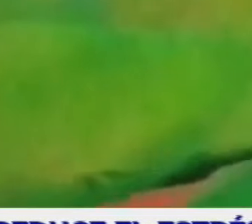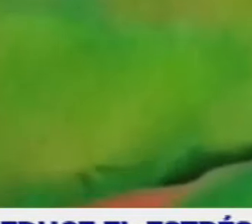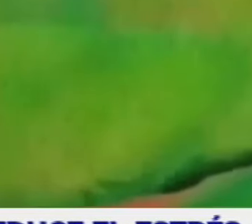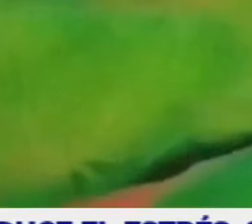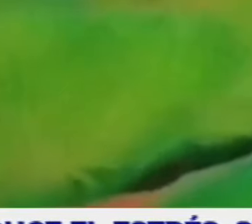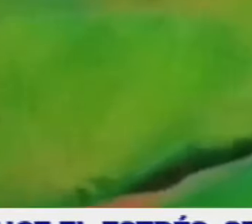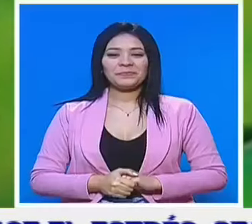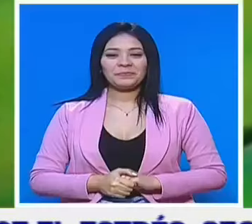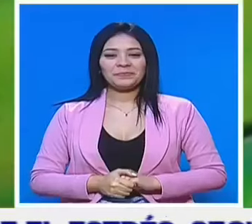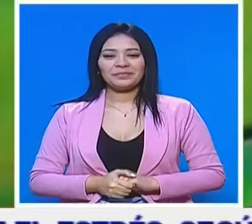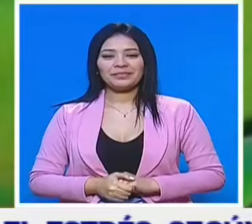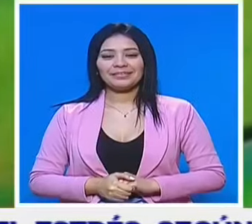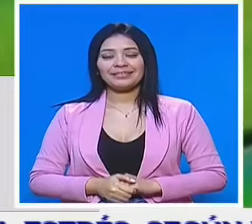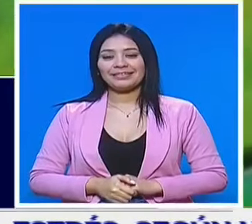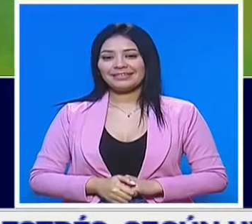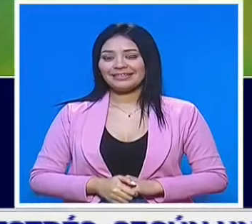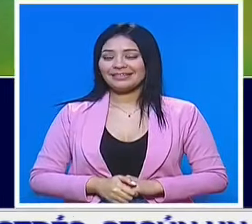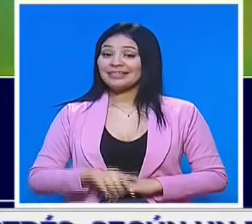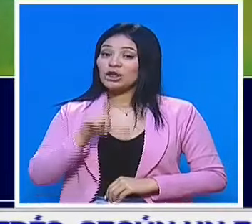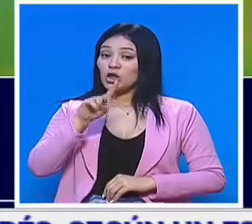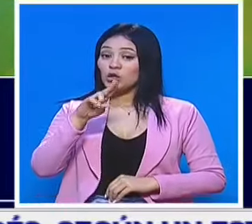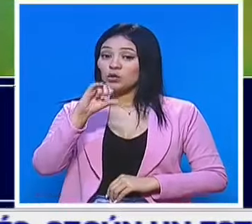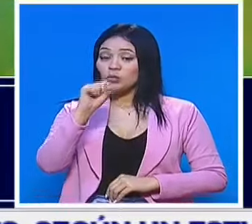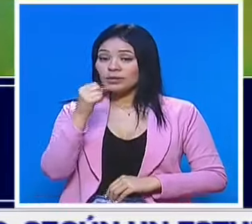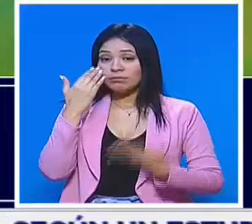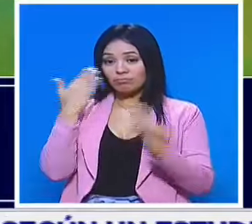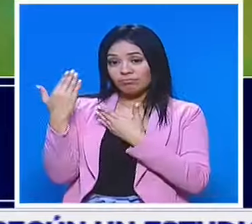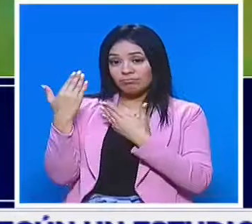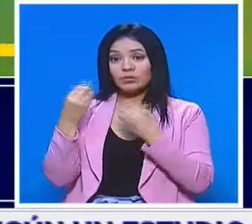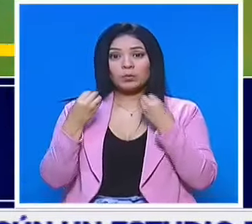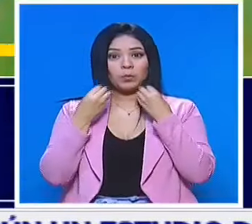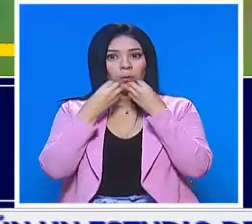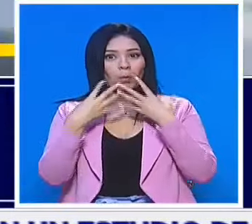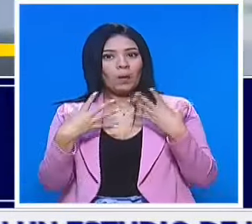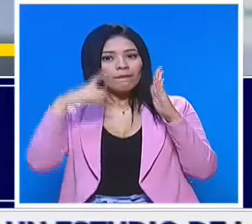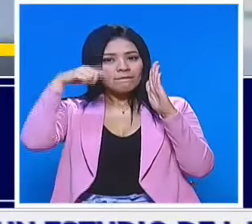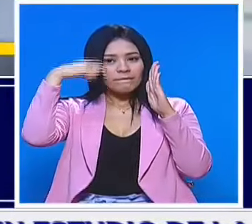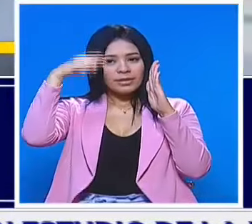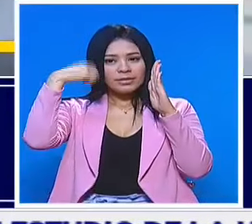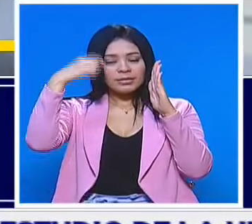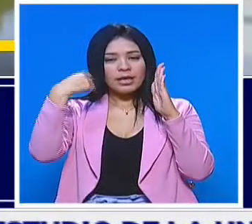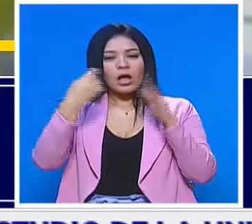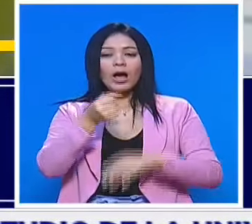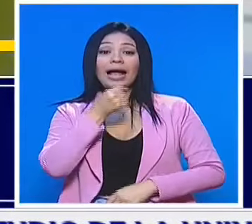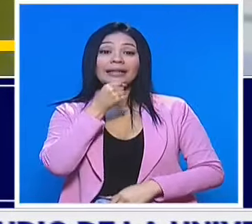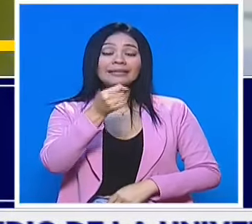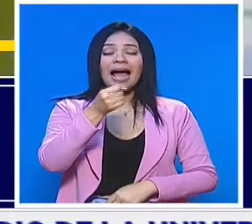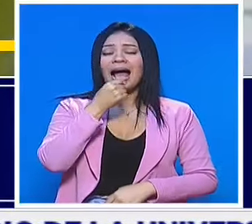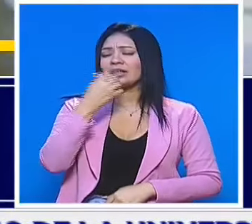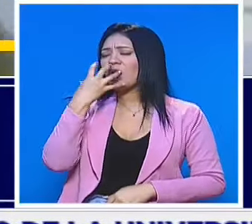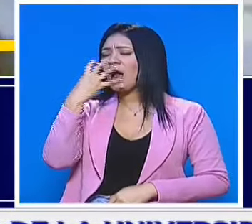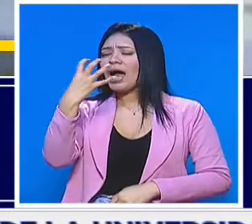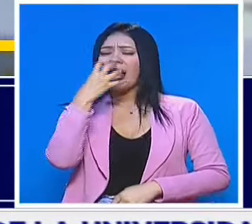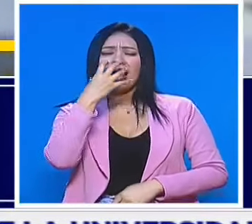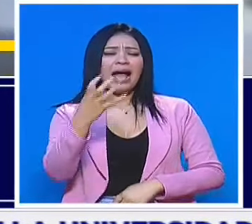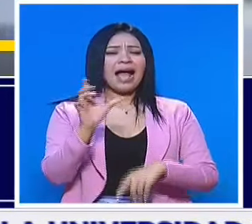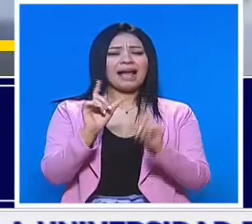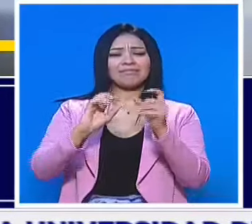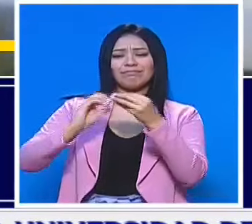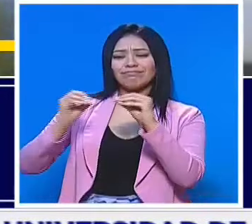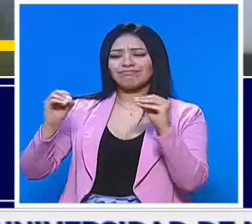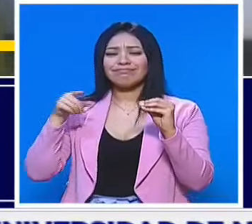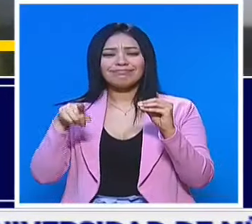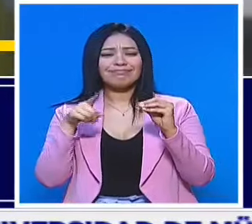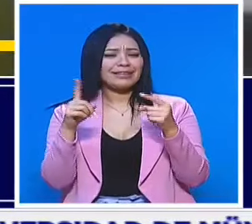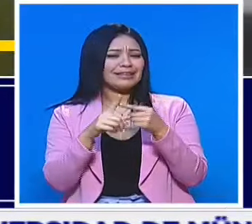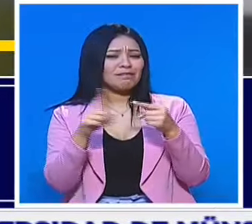Luis se ha convertido en una verdadera sensación viral. En sus videos se le ve cantando melodías de todo tipo, desde clásicos